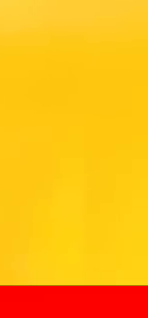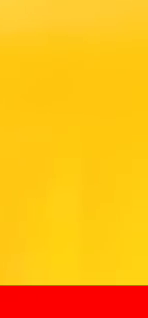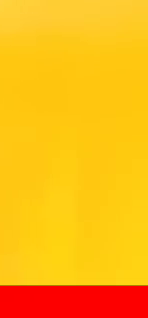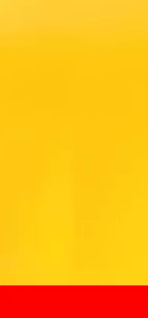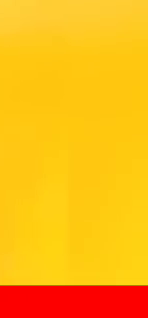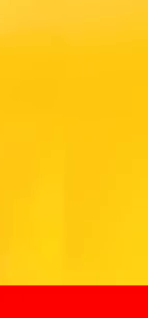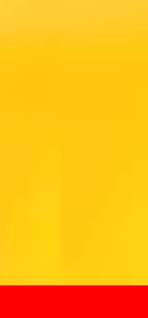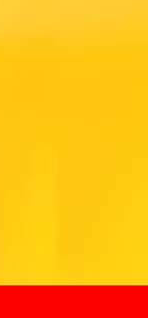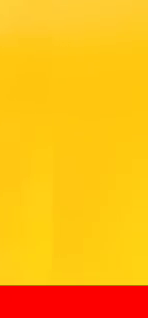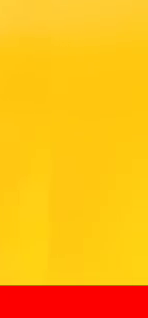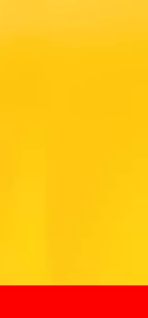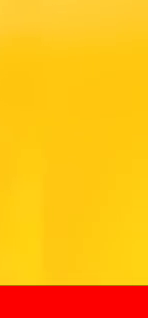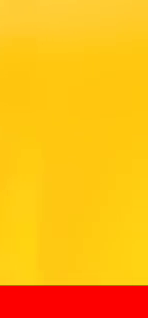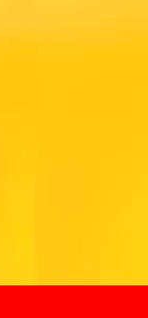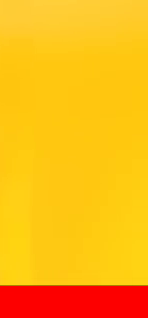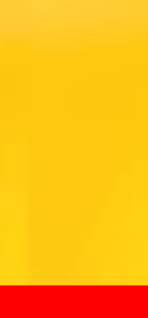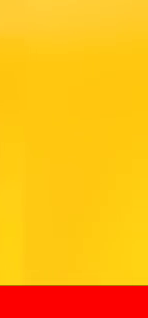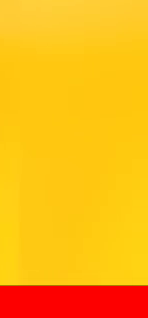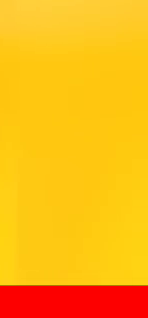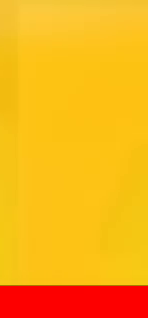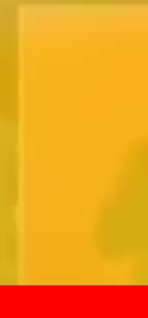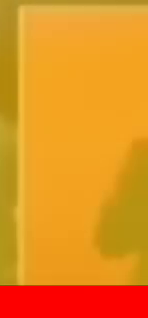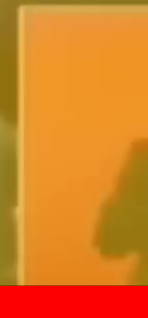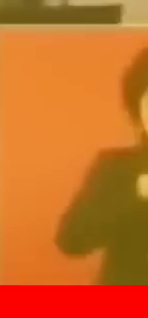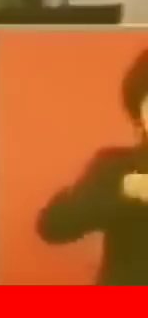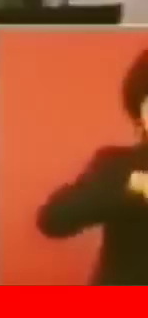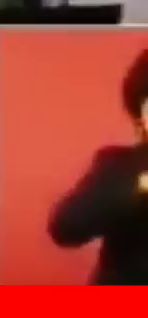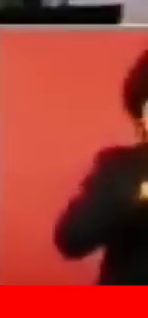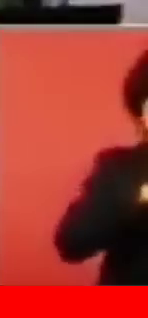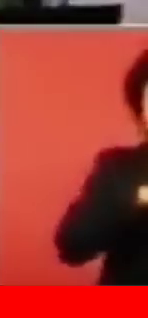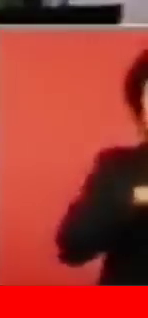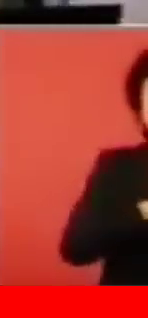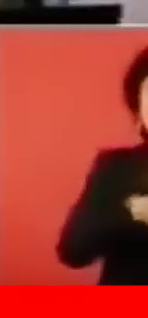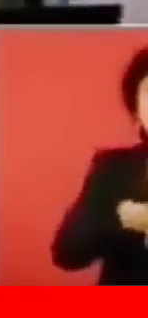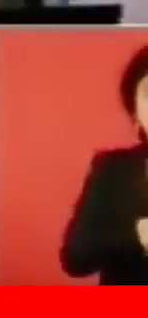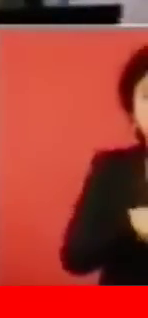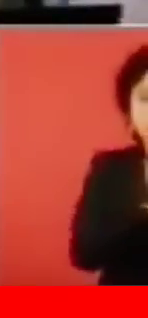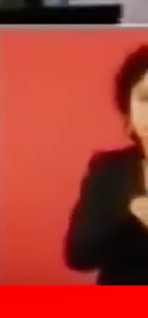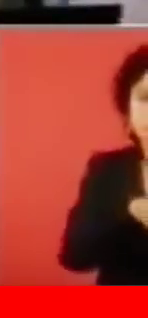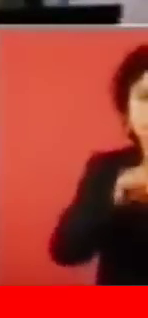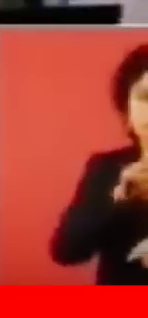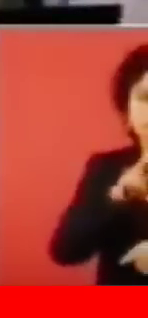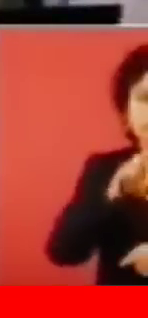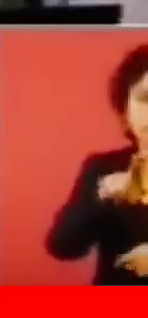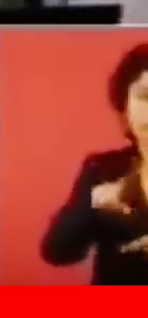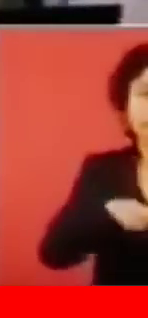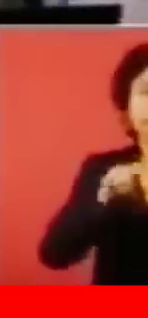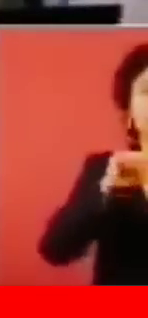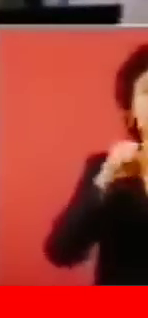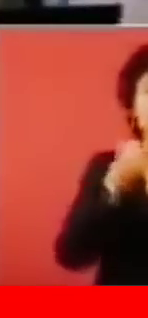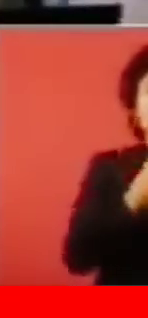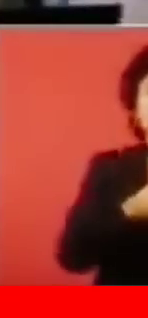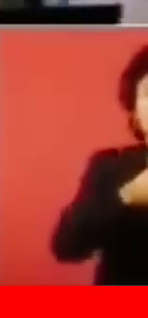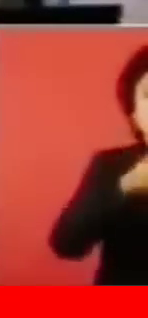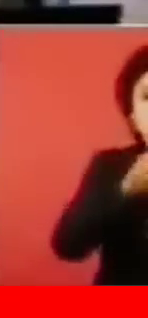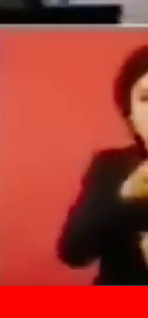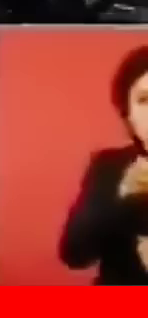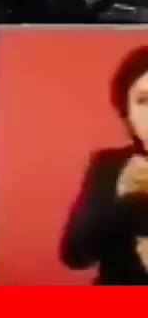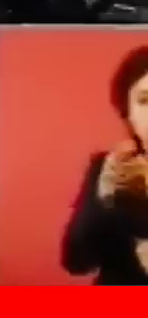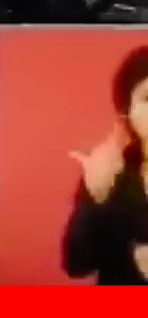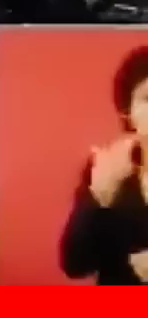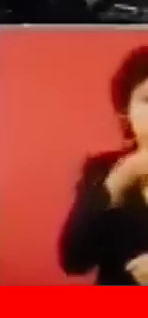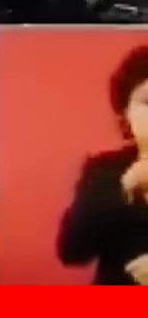Paz Paz en México cuando Hoy somos uno de los primeros países más violentos del mundo